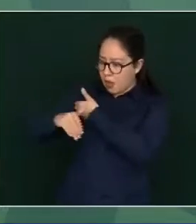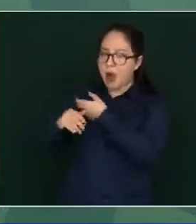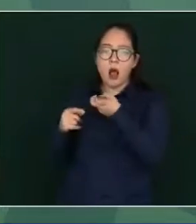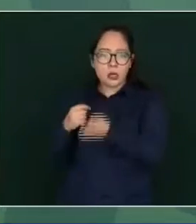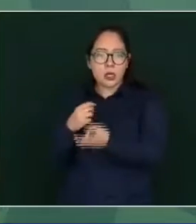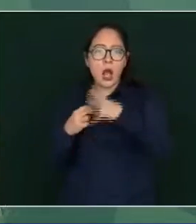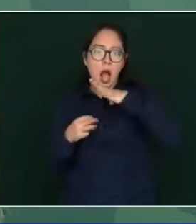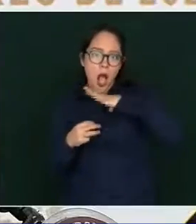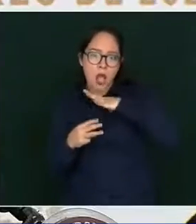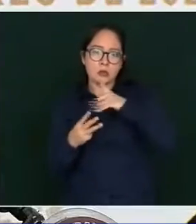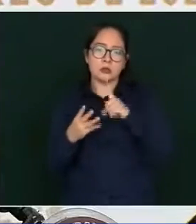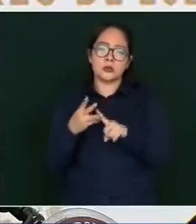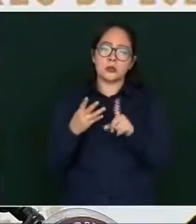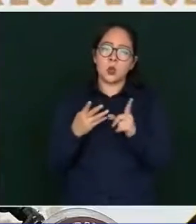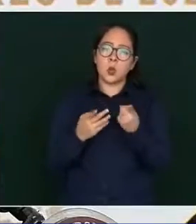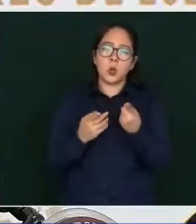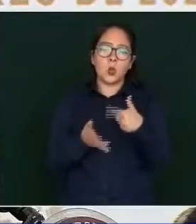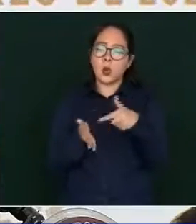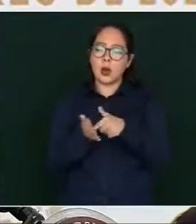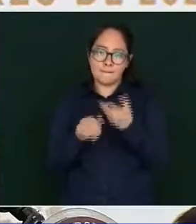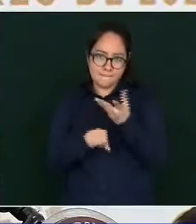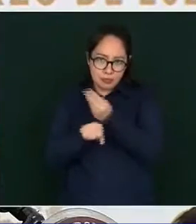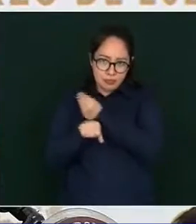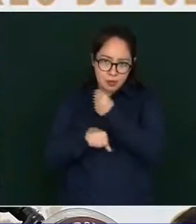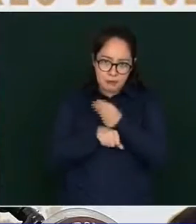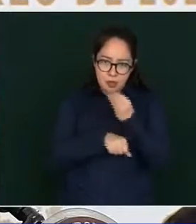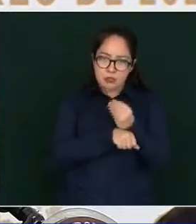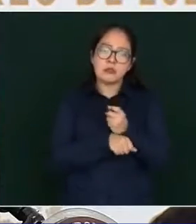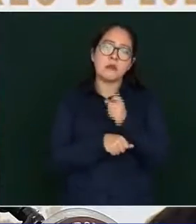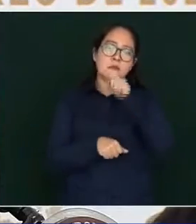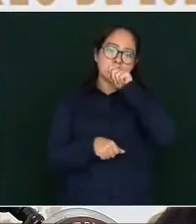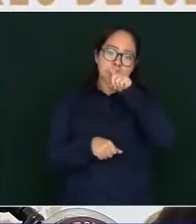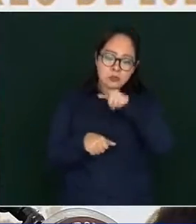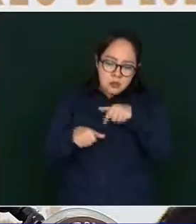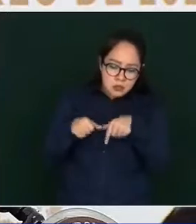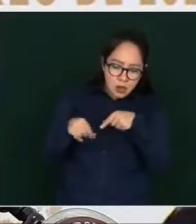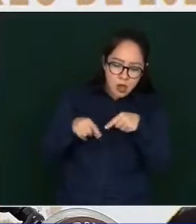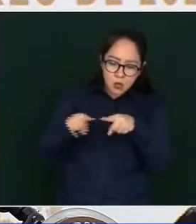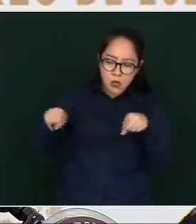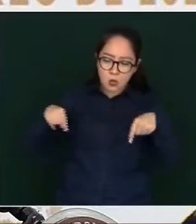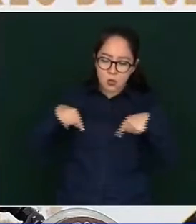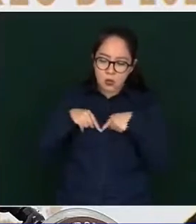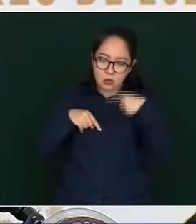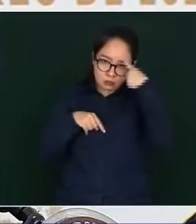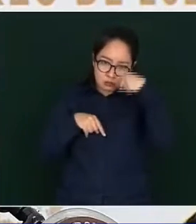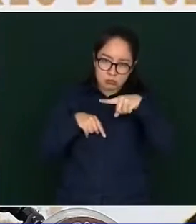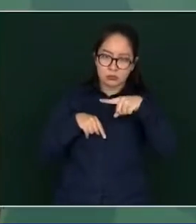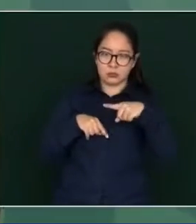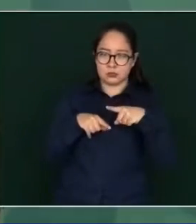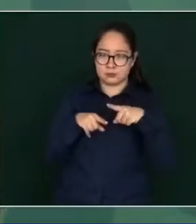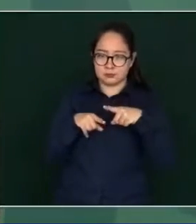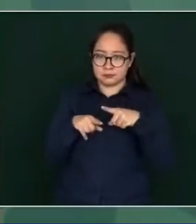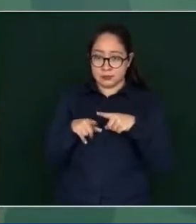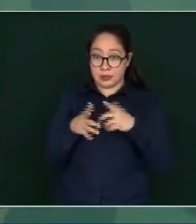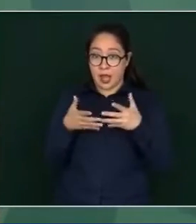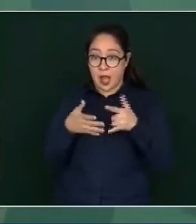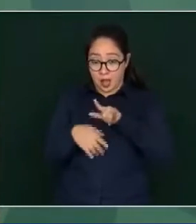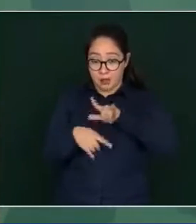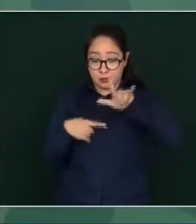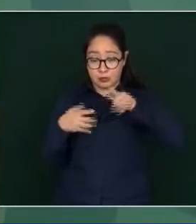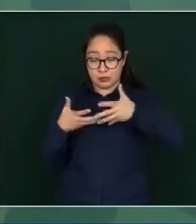donde estará o está un hangar para poder hacer el mantenimiento mayor a los